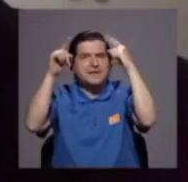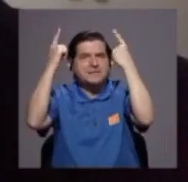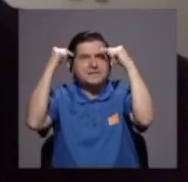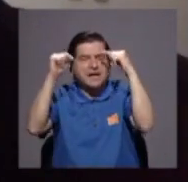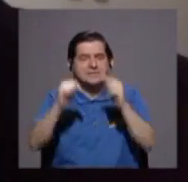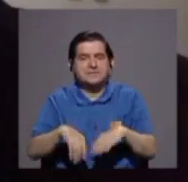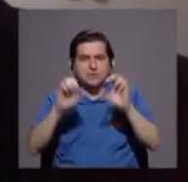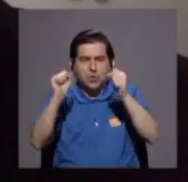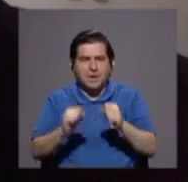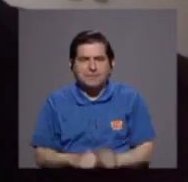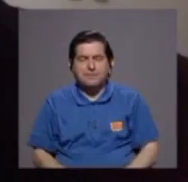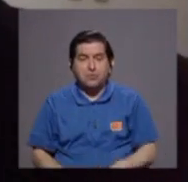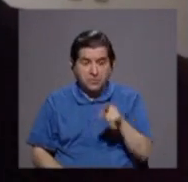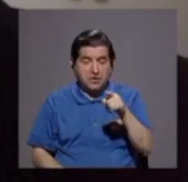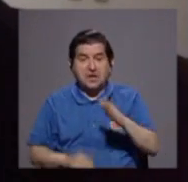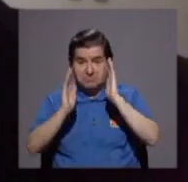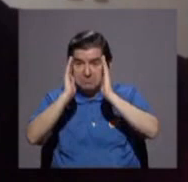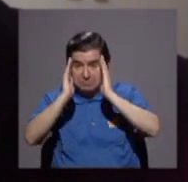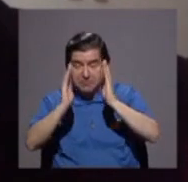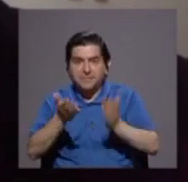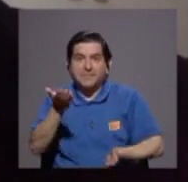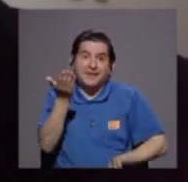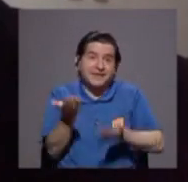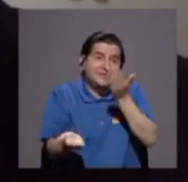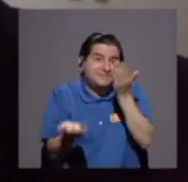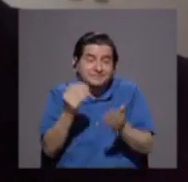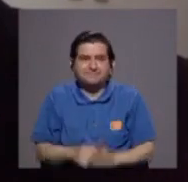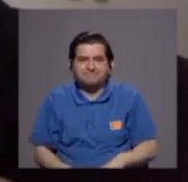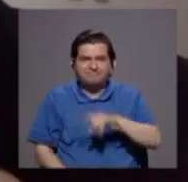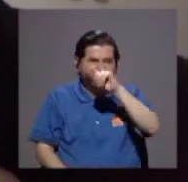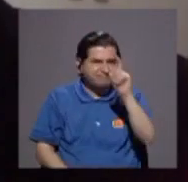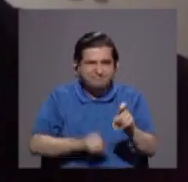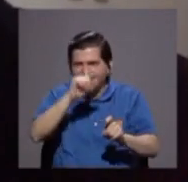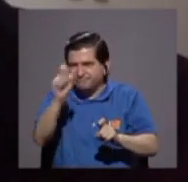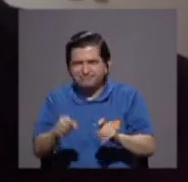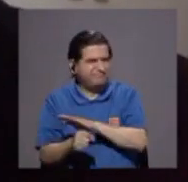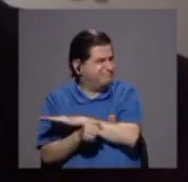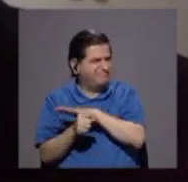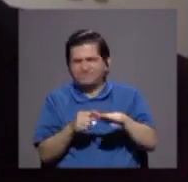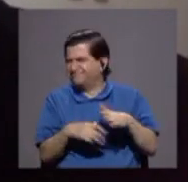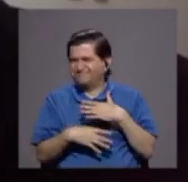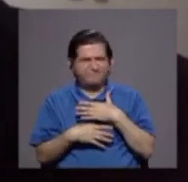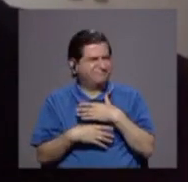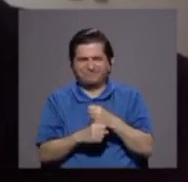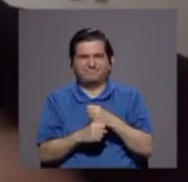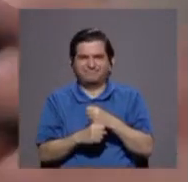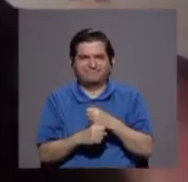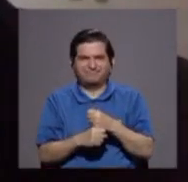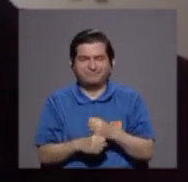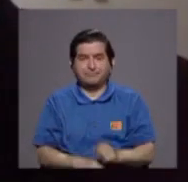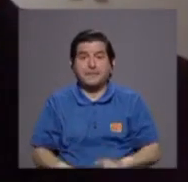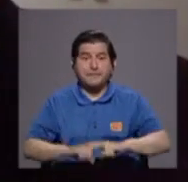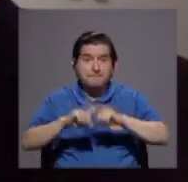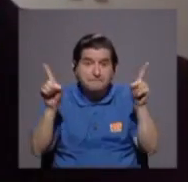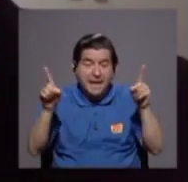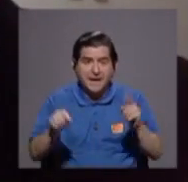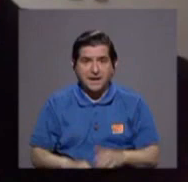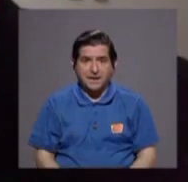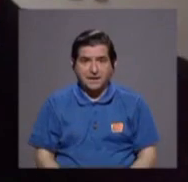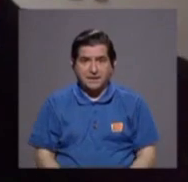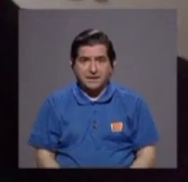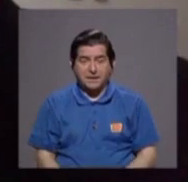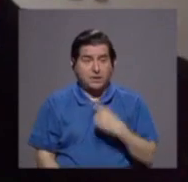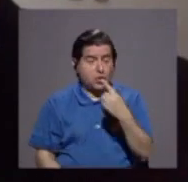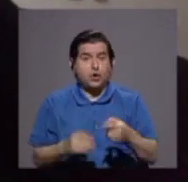captarlo. Todavía, digamos, las encuestas no son absolutamente contundentes, pero a lo que me referí